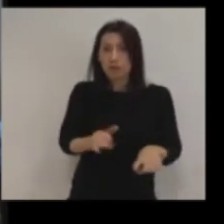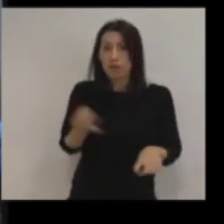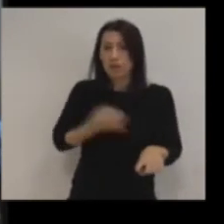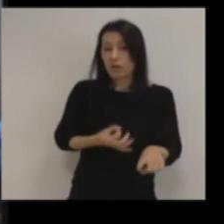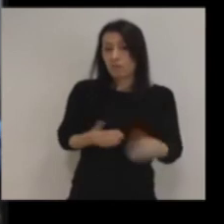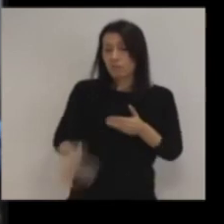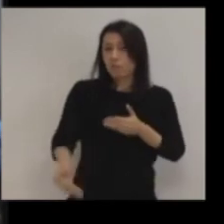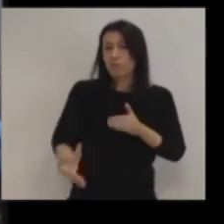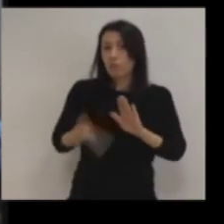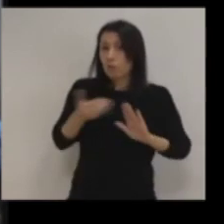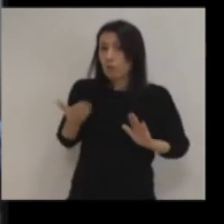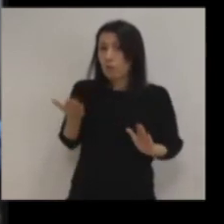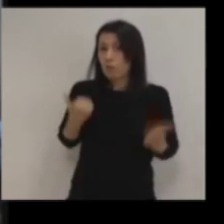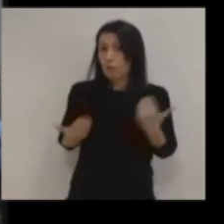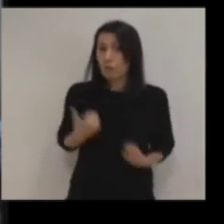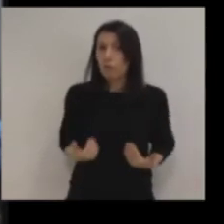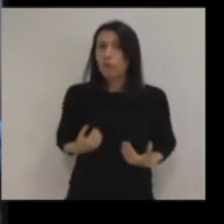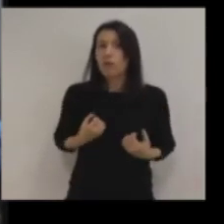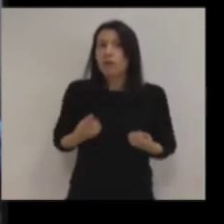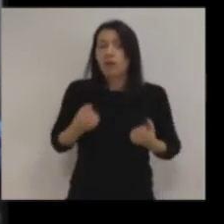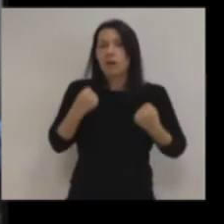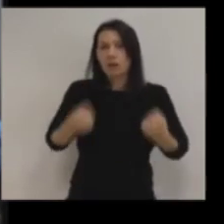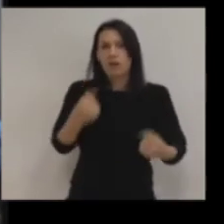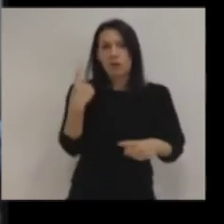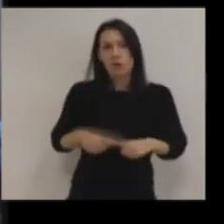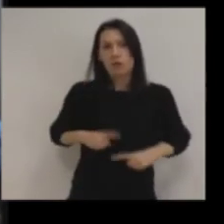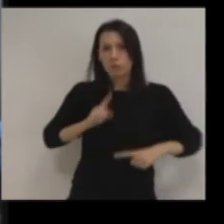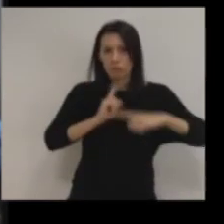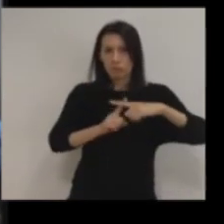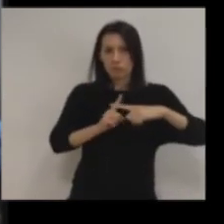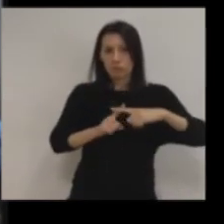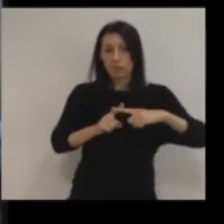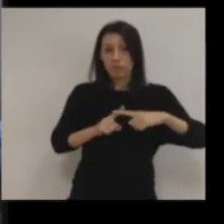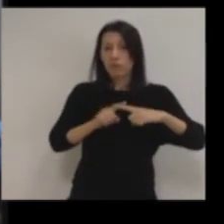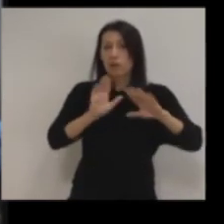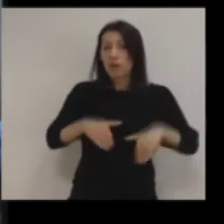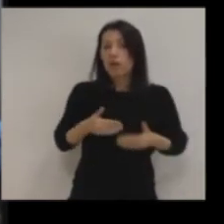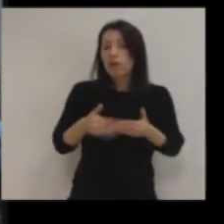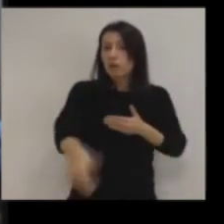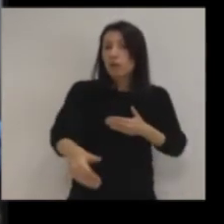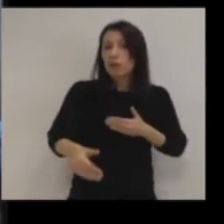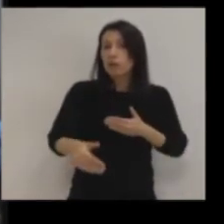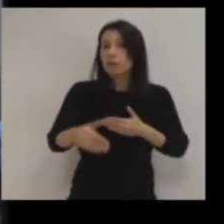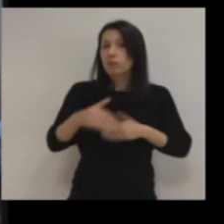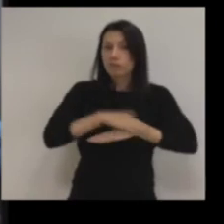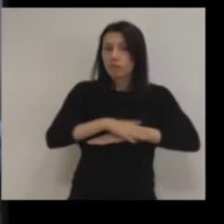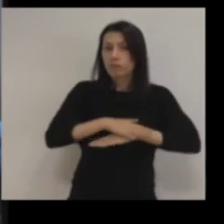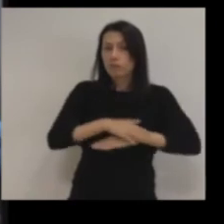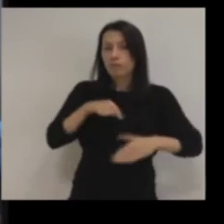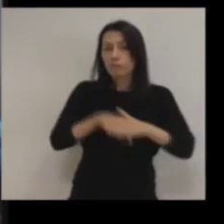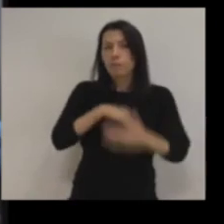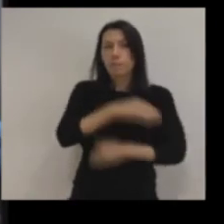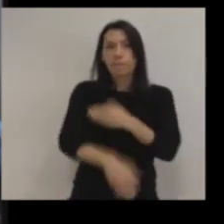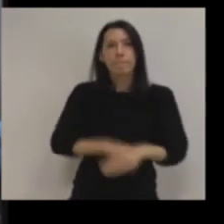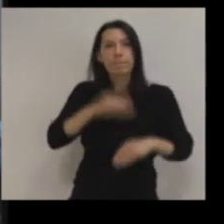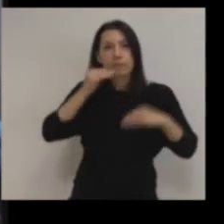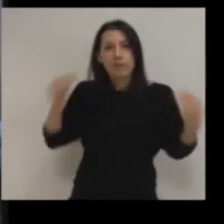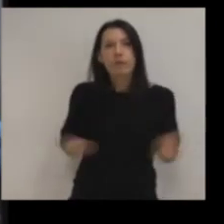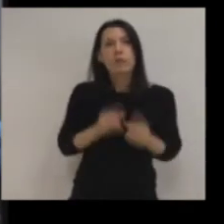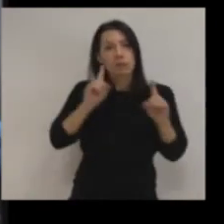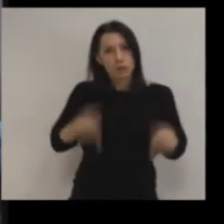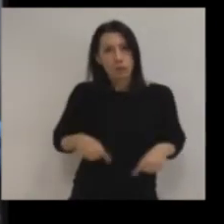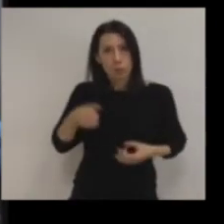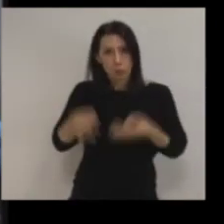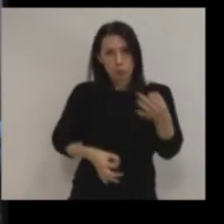que eliminar y potenciar todos los aspectos positivos que harán que funcione mejor la administración, que funcione mejor la administración de